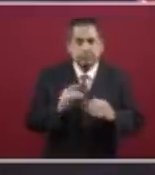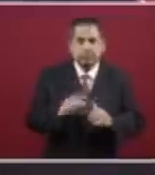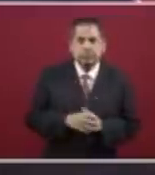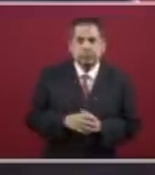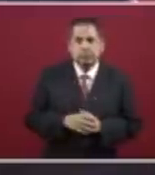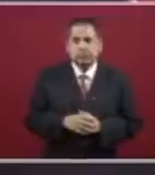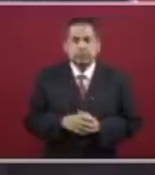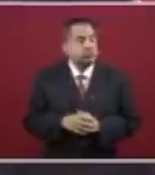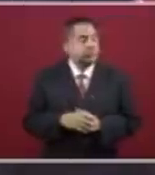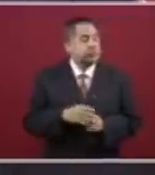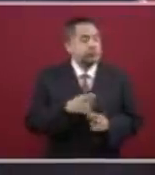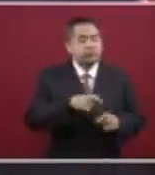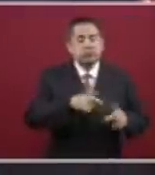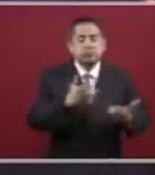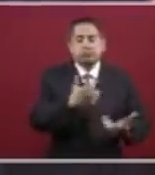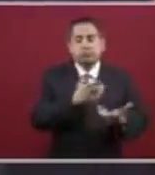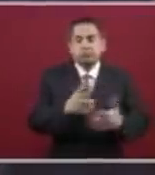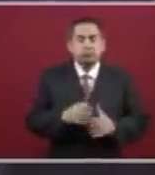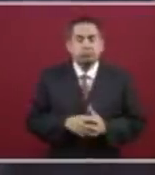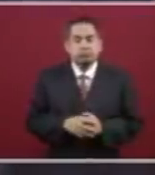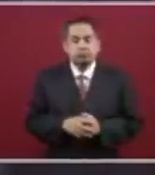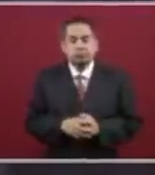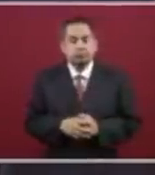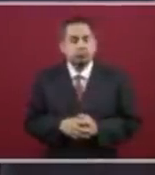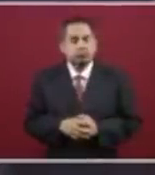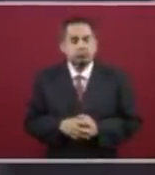Hacían bolsas,